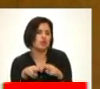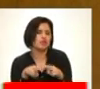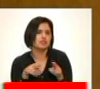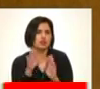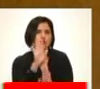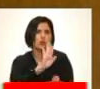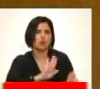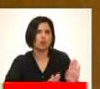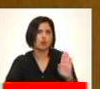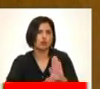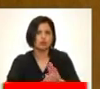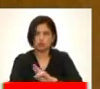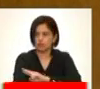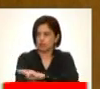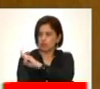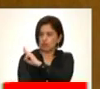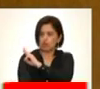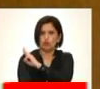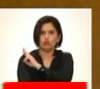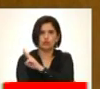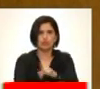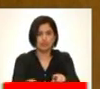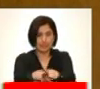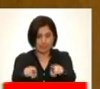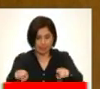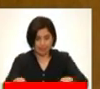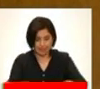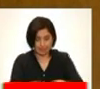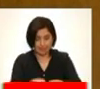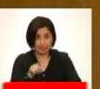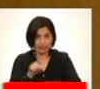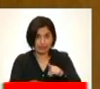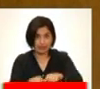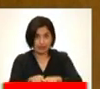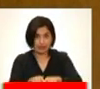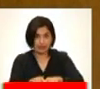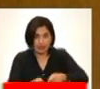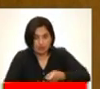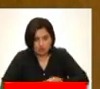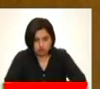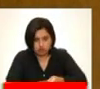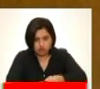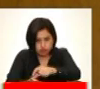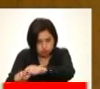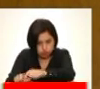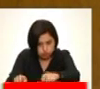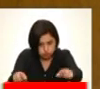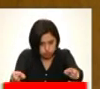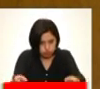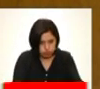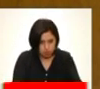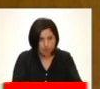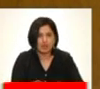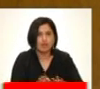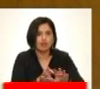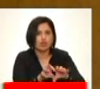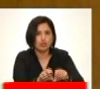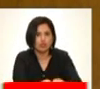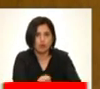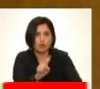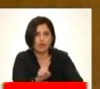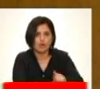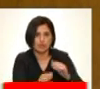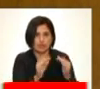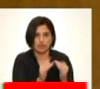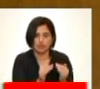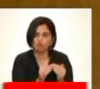hacer zanjas en la periferia de sus predios para producir una dificultad para las tomas de los predios.